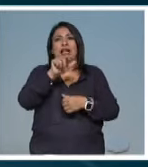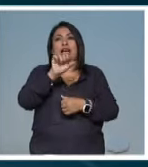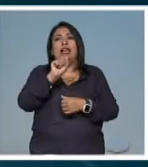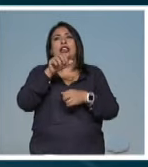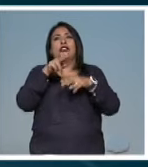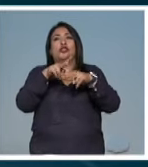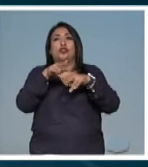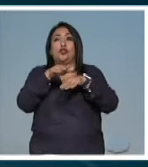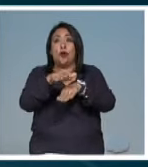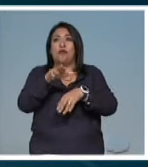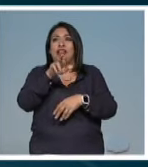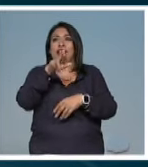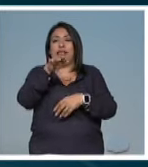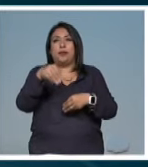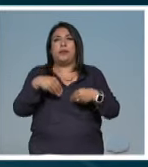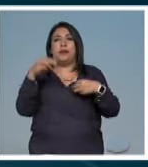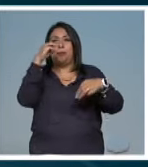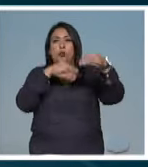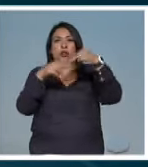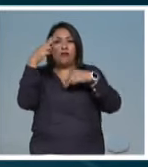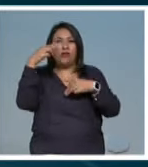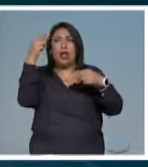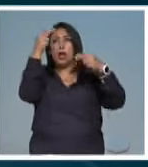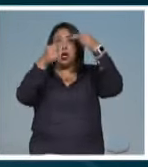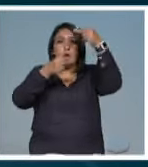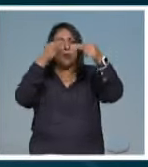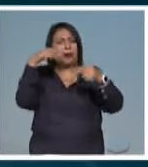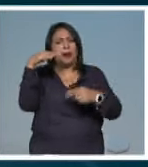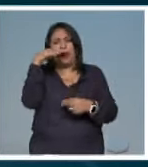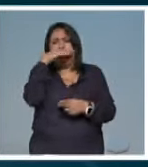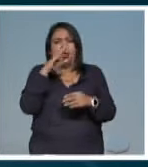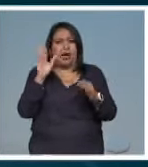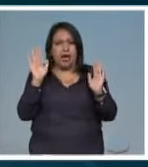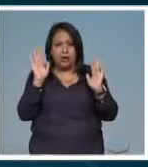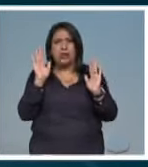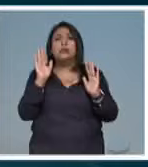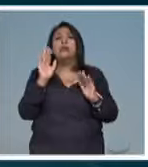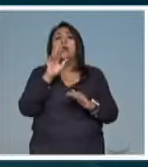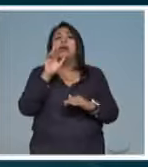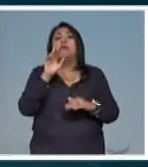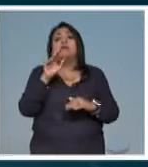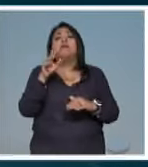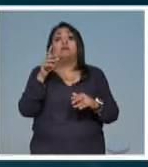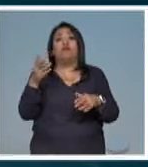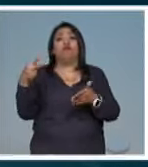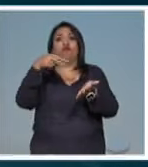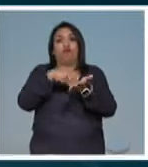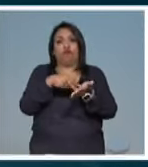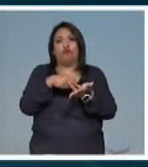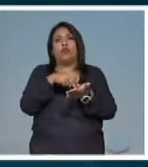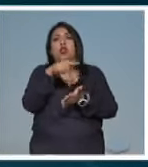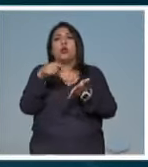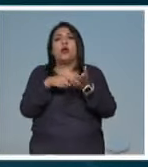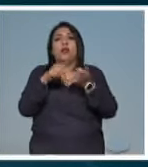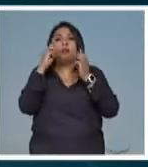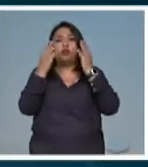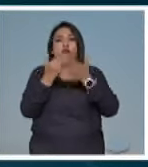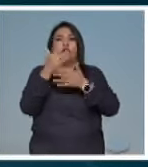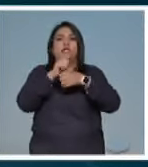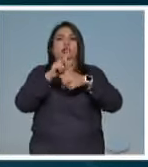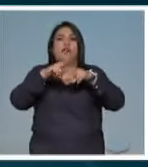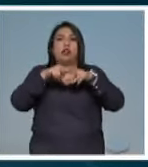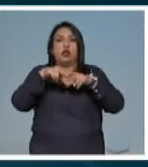sobre Rieles, Vida en la Montaña, Un Viaje entre Nubes, son gratuitas y se llevarán a cabo de manera presencial en el Museo Nacional de